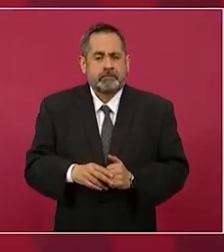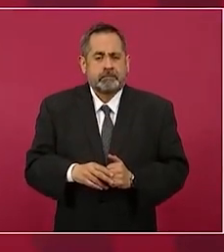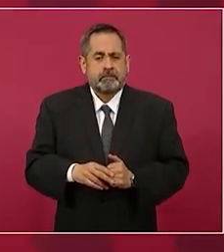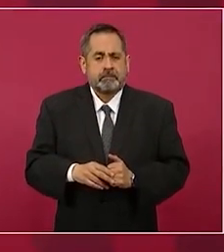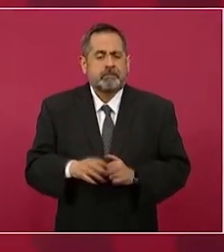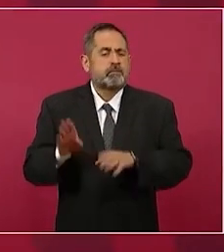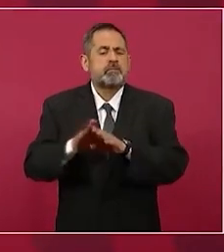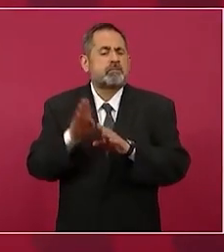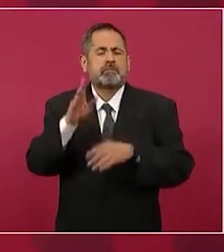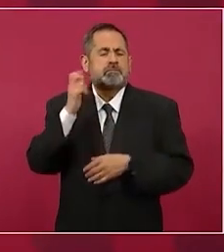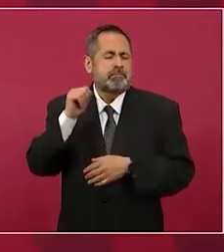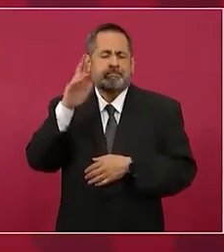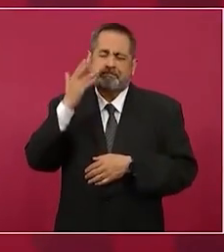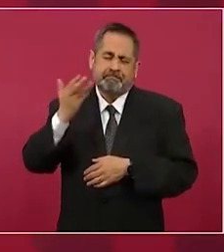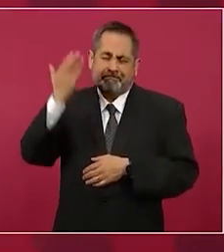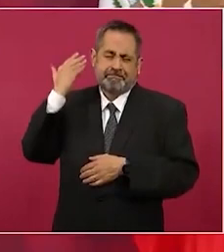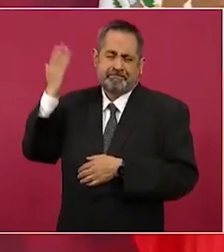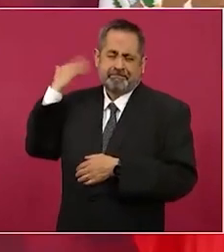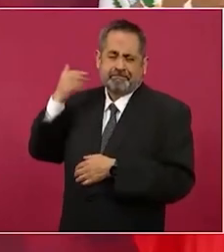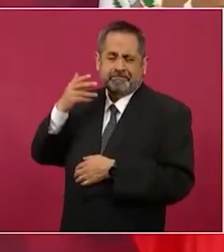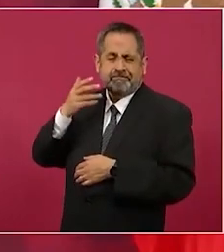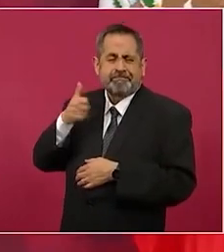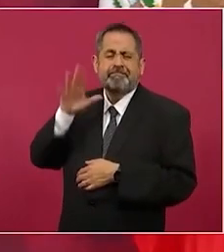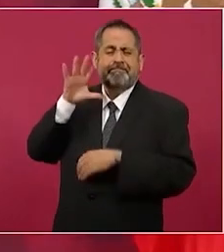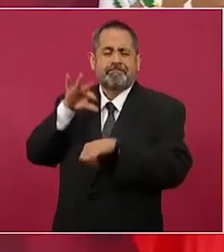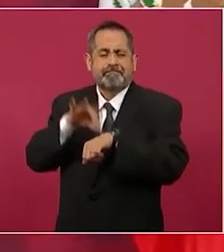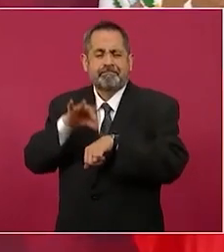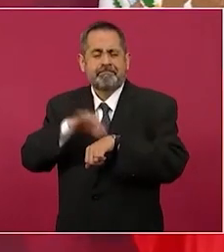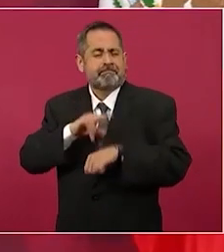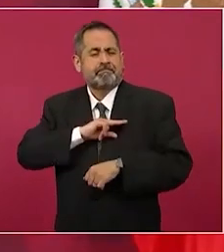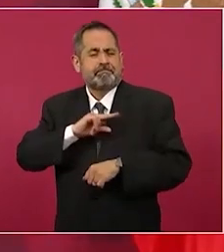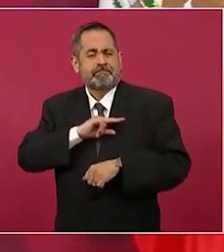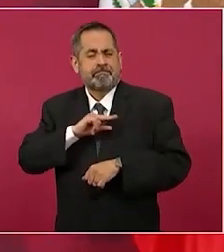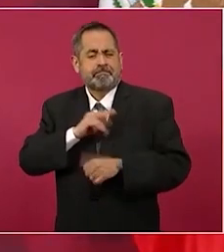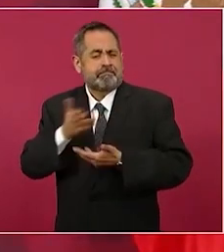¿Cómo era el servicio médico especial?